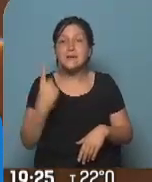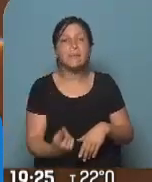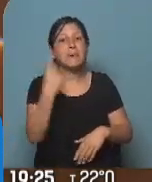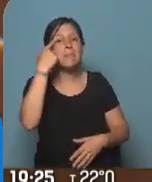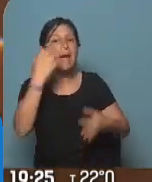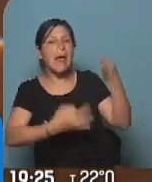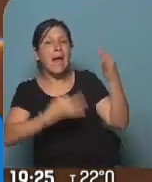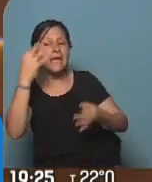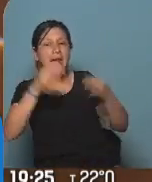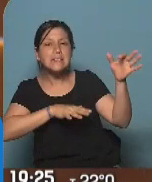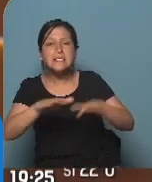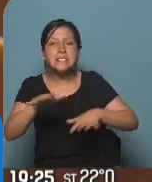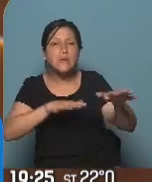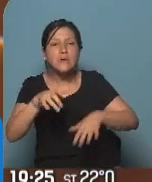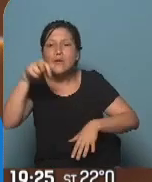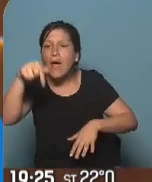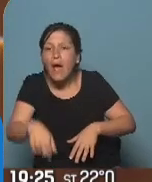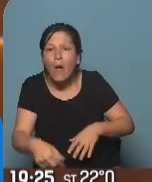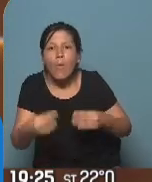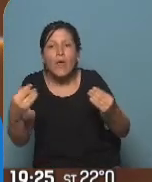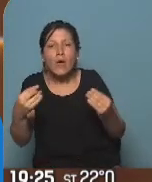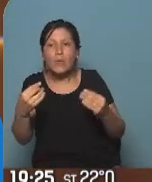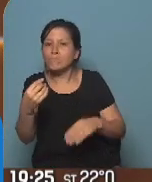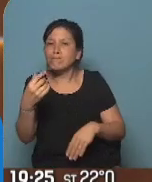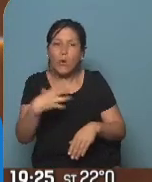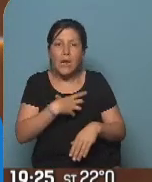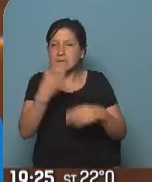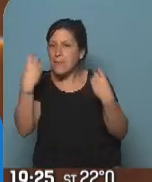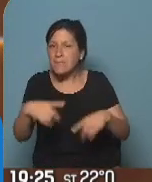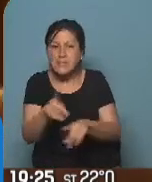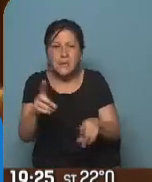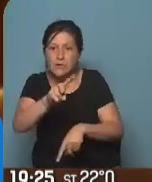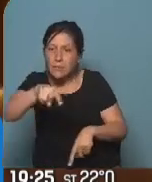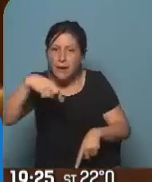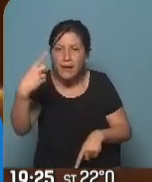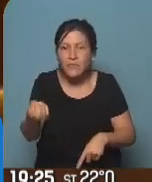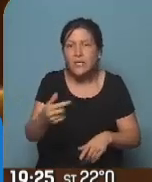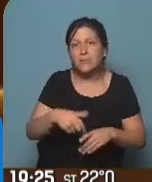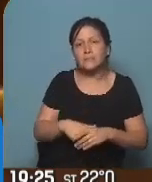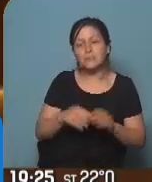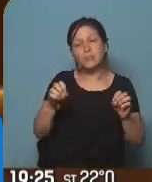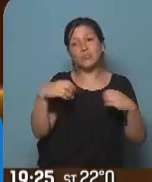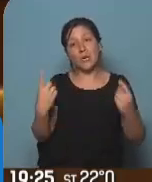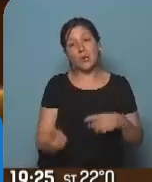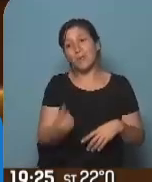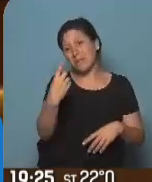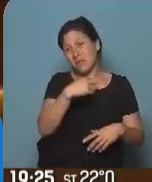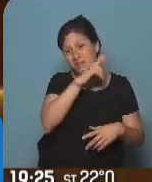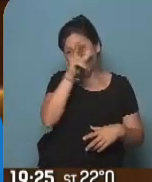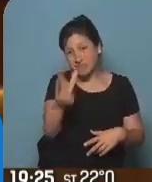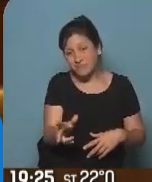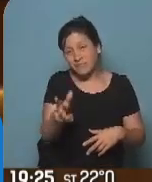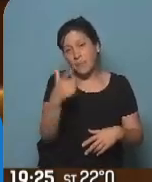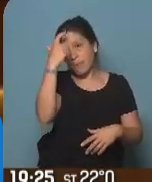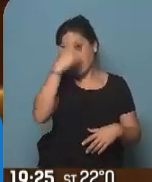análisis de la situación en este momento, con este no comienzo de las clases la semana que viene. Bueno, primero lo que hay que decir como